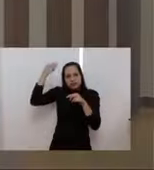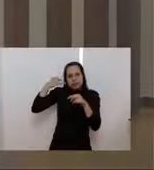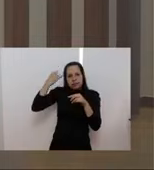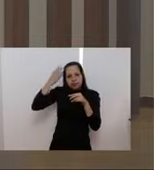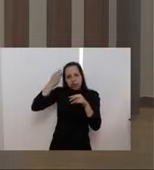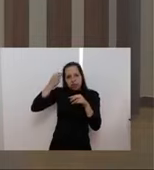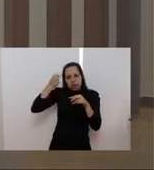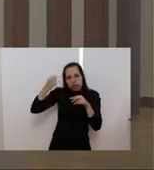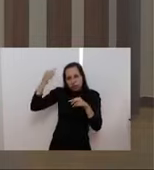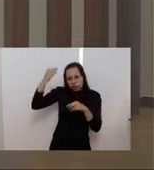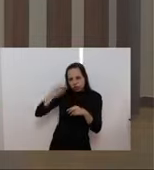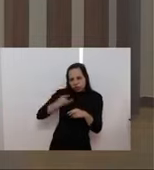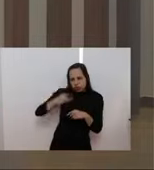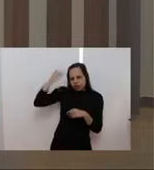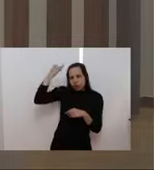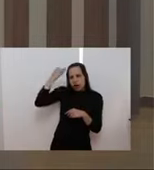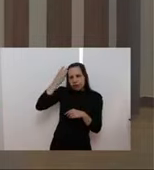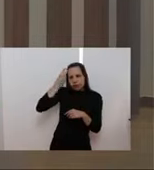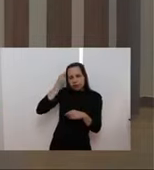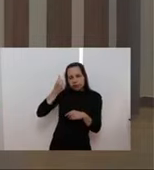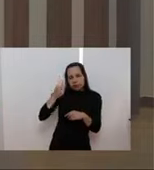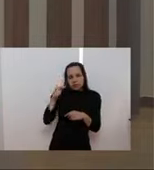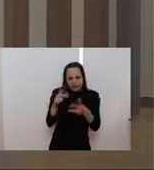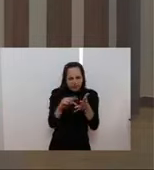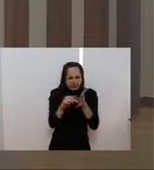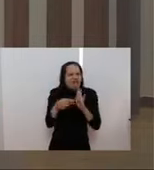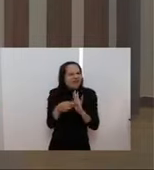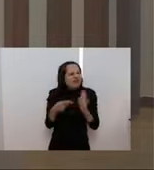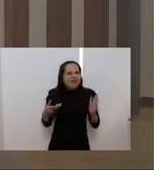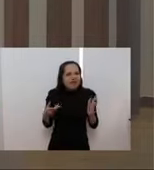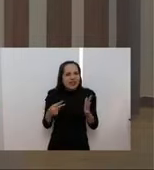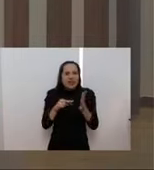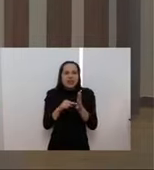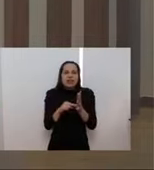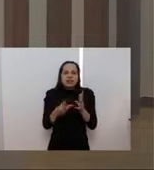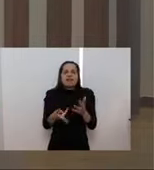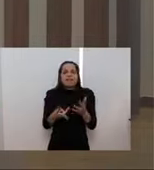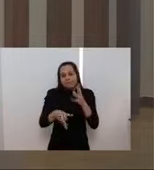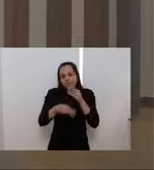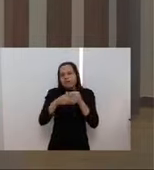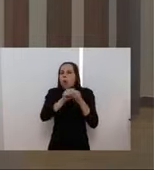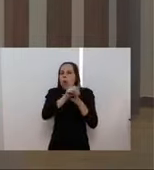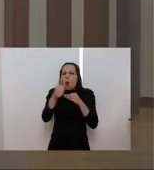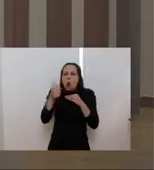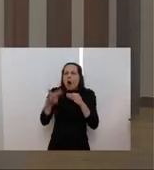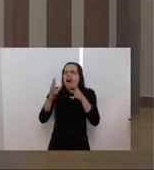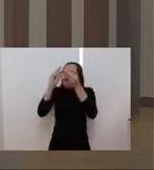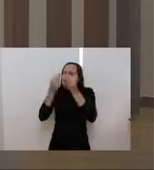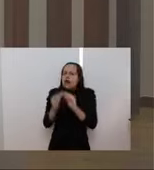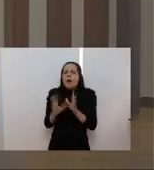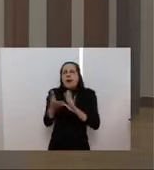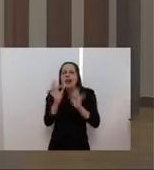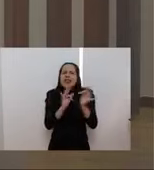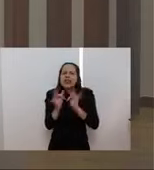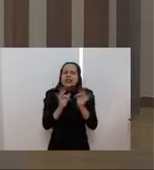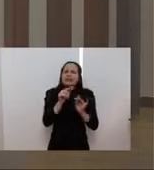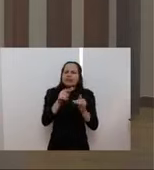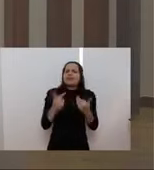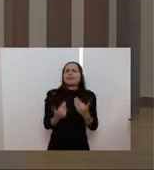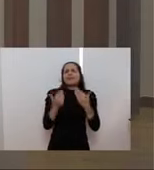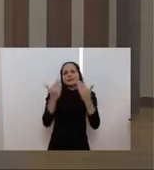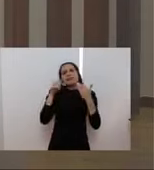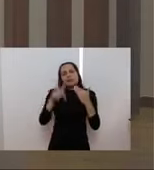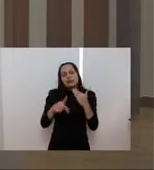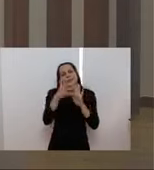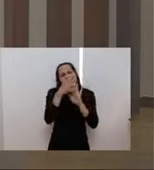pacientes y toda esta tecnología incluye además otras modalidades de tratamiento que permiten el control regional de este tipo de